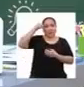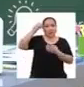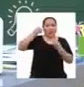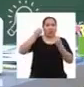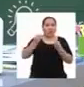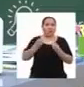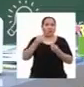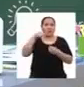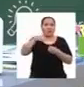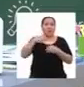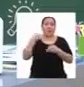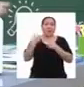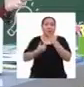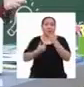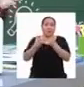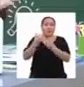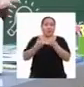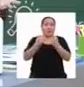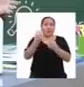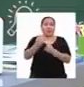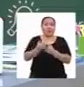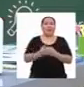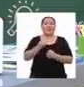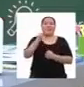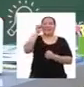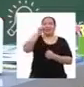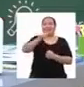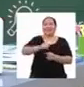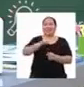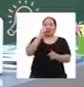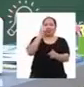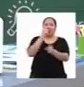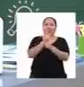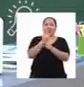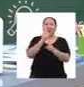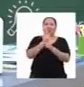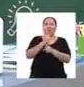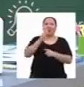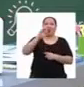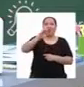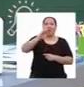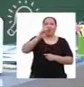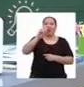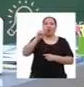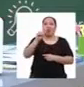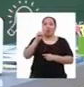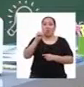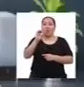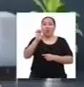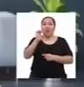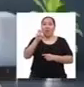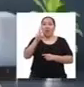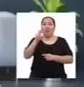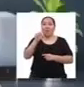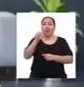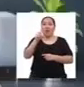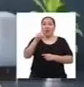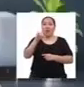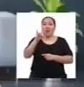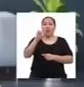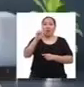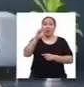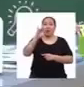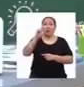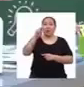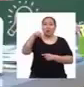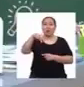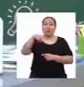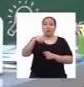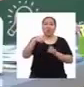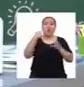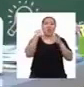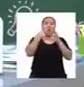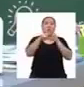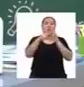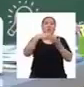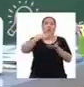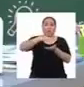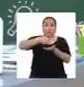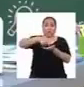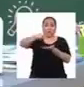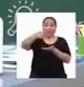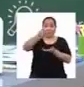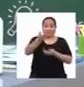llama ese proceso? ¡Así es! ¡Coevaluación! Te lo envié a tu correo.